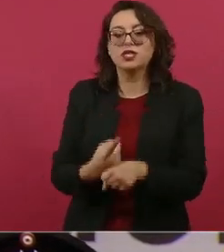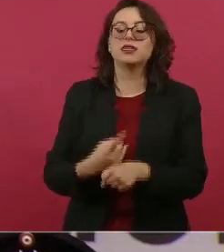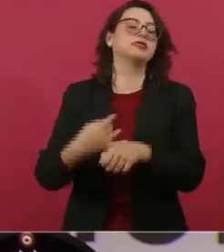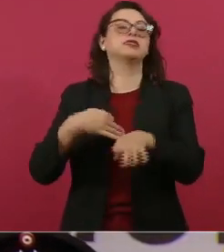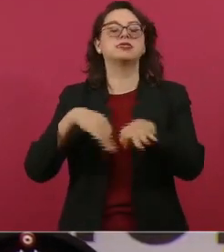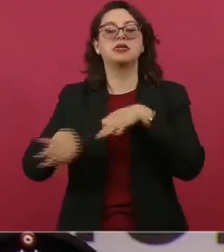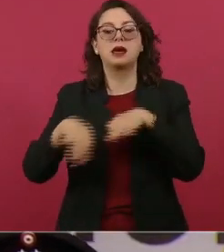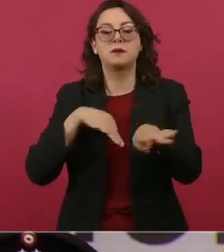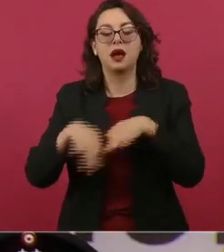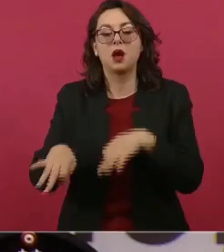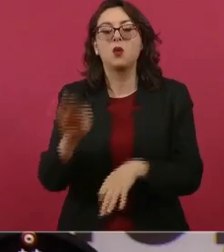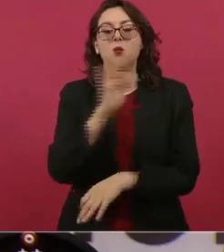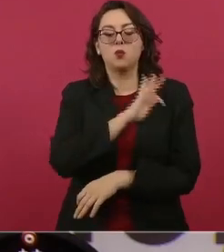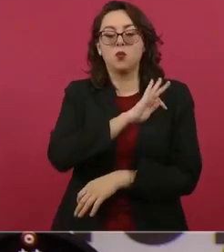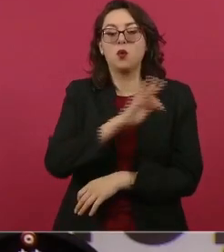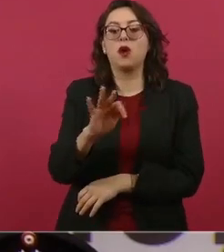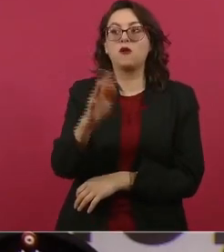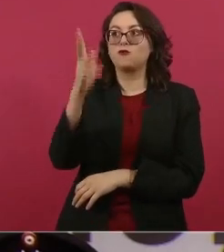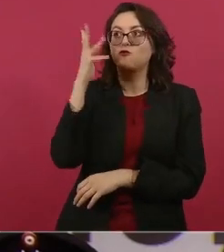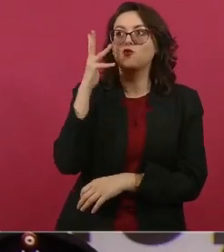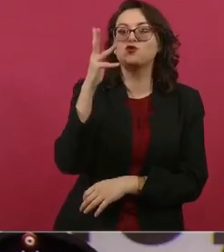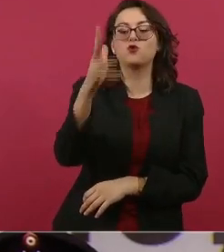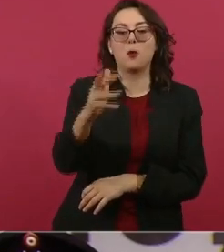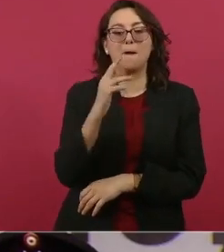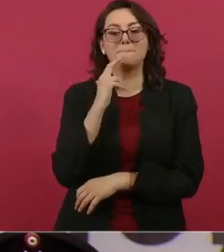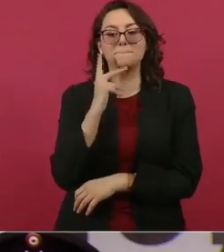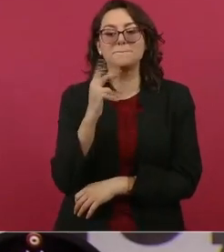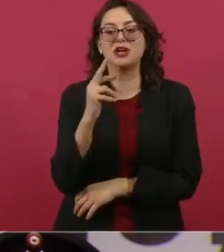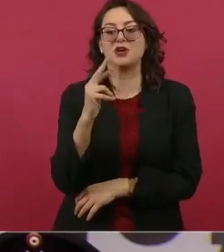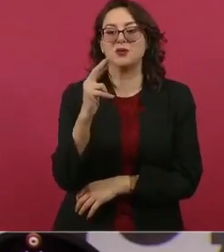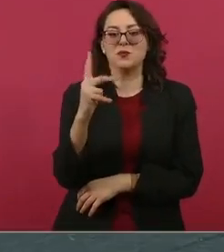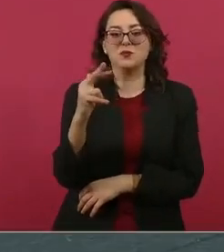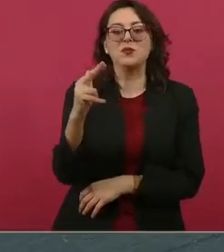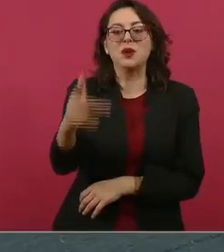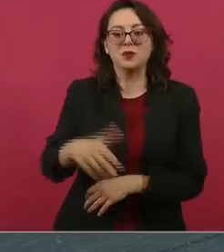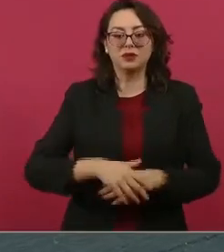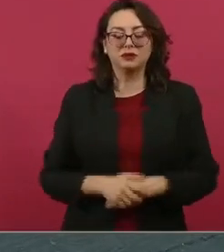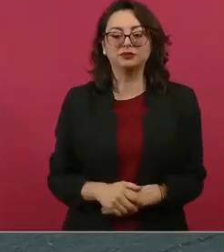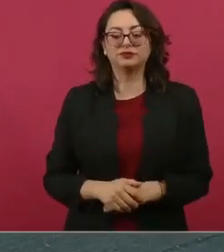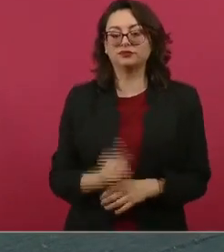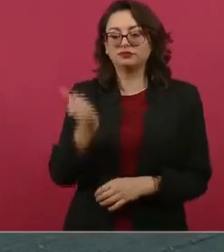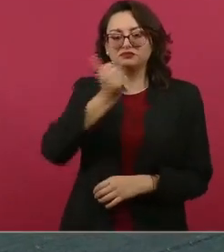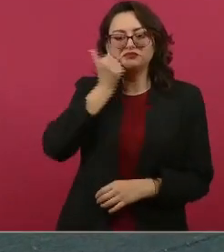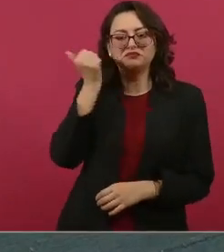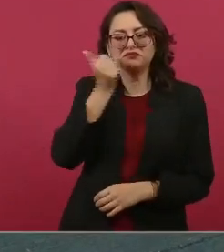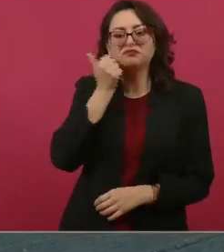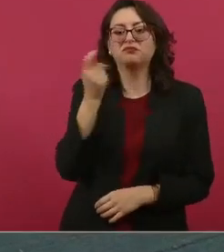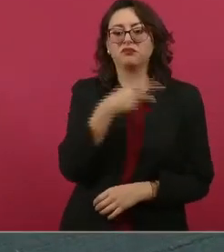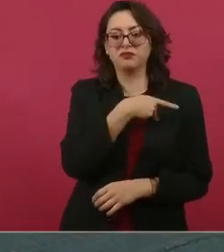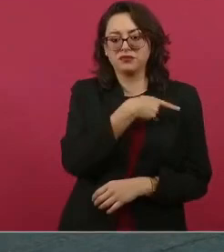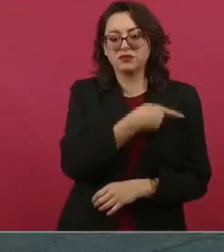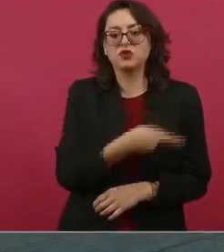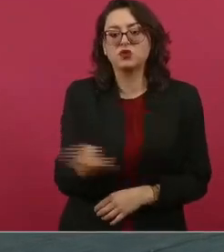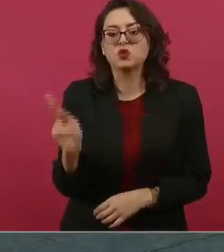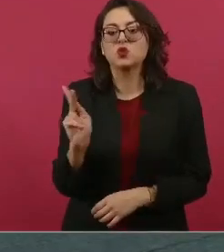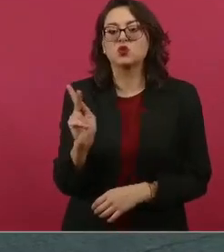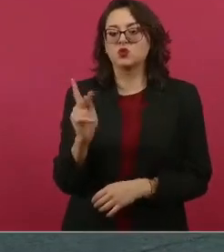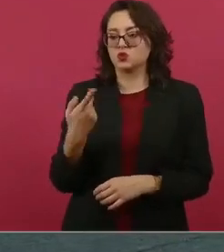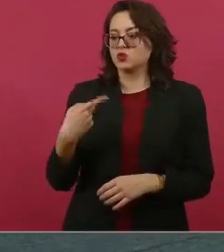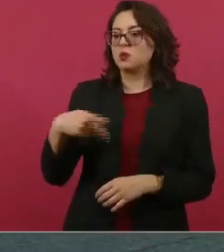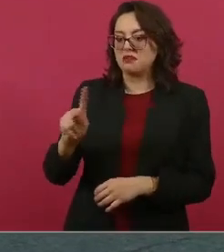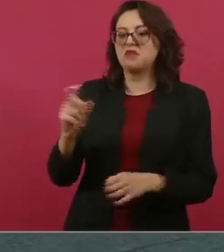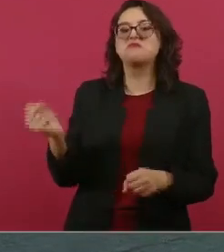permite construir su futuro. El triunfo de estudiantes de escasos recursos, pero no de